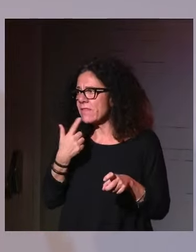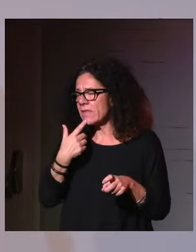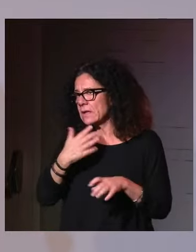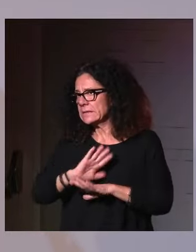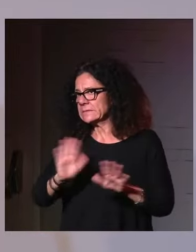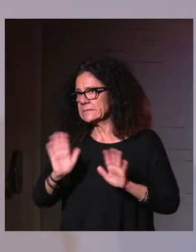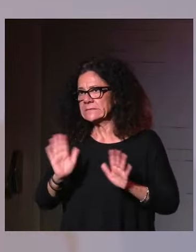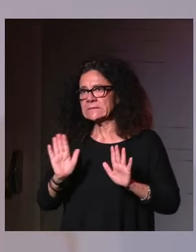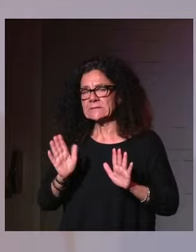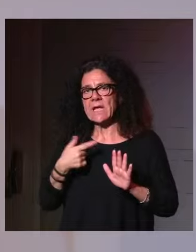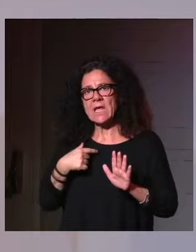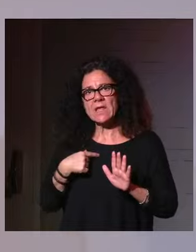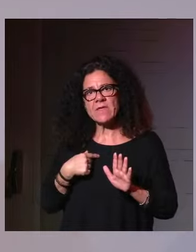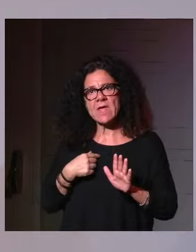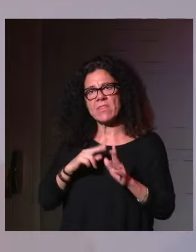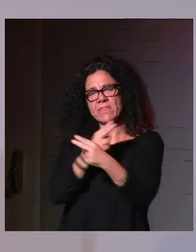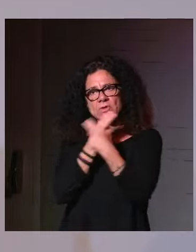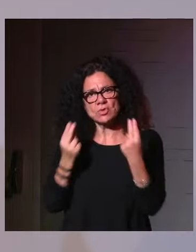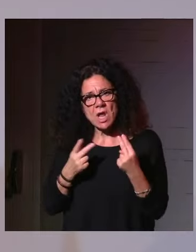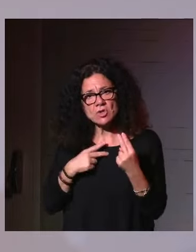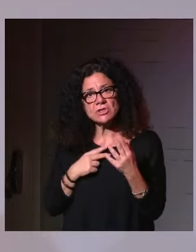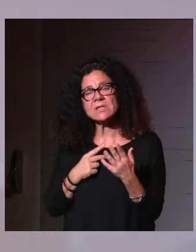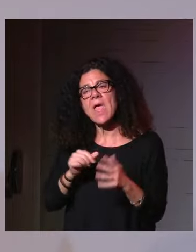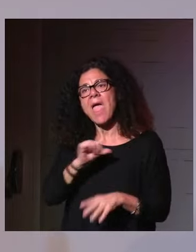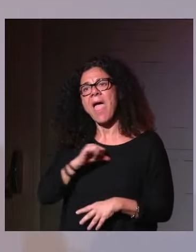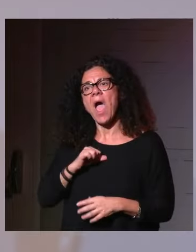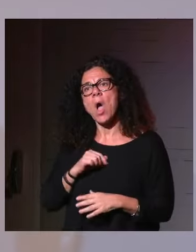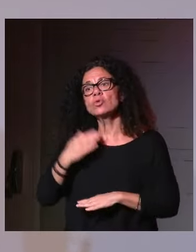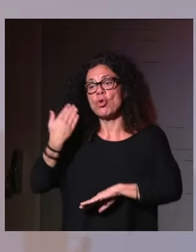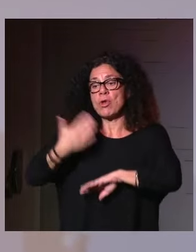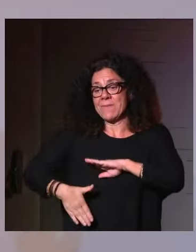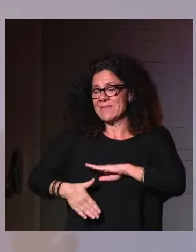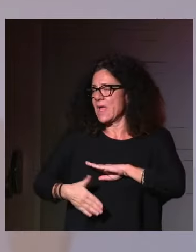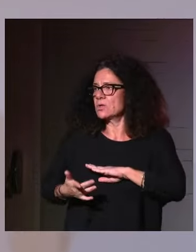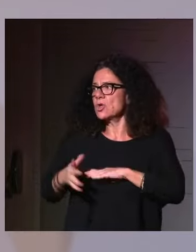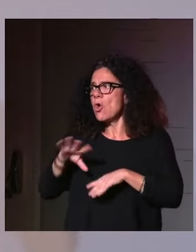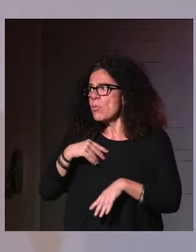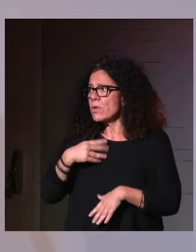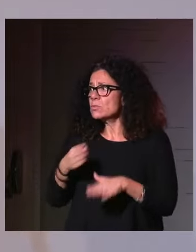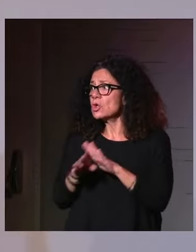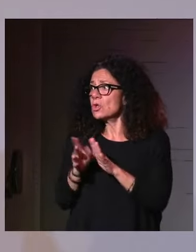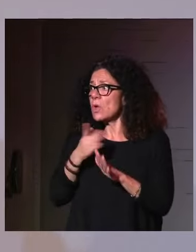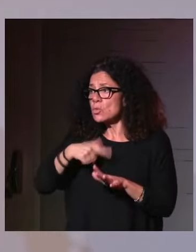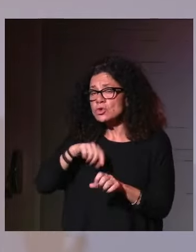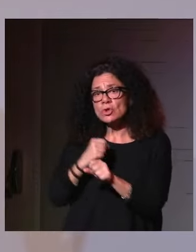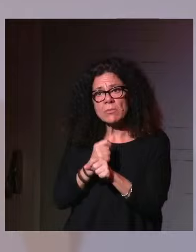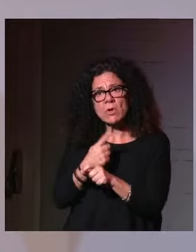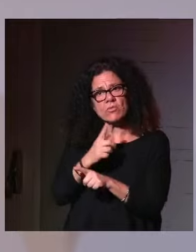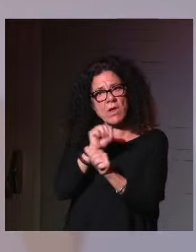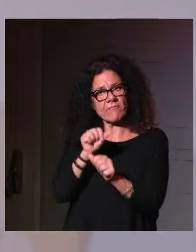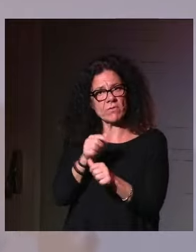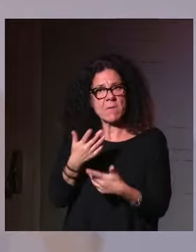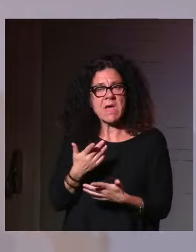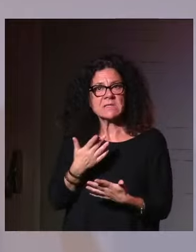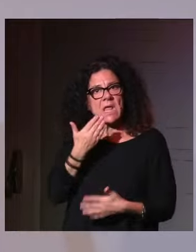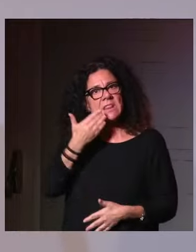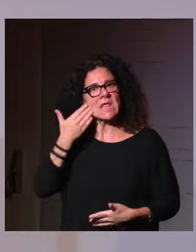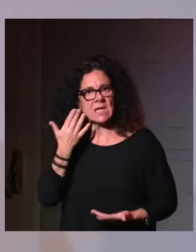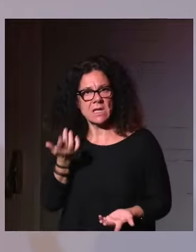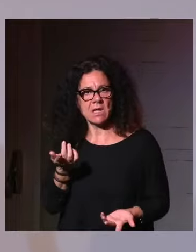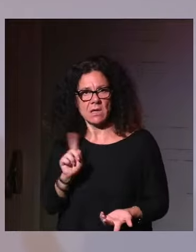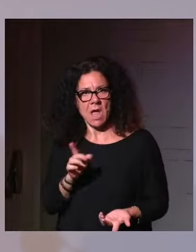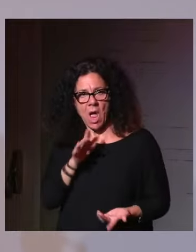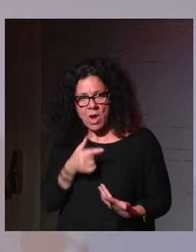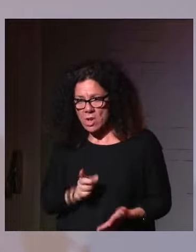y y censurar noos y autolimitarse podemos seguir haciendo nuestro trabajo de una manera más libre como la estamos haciendo ahora pero para eso